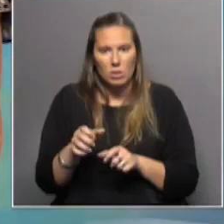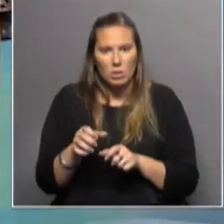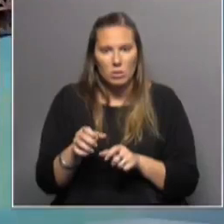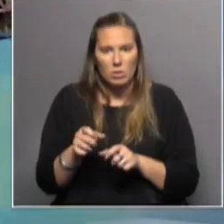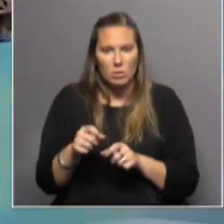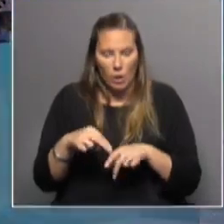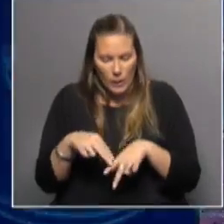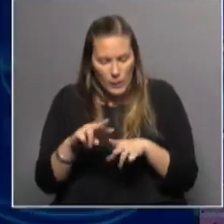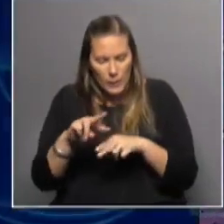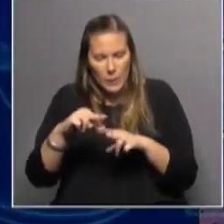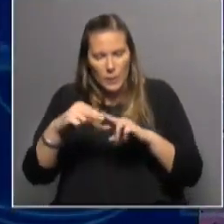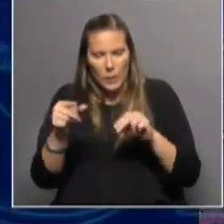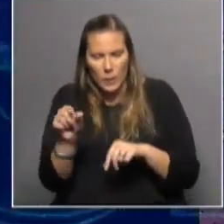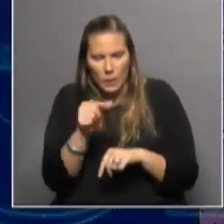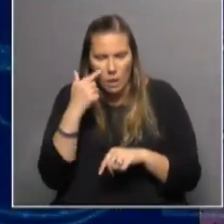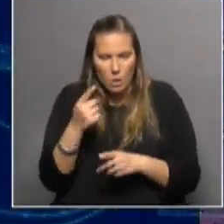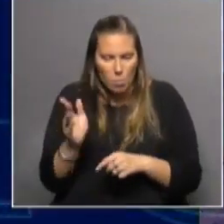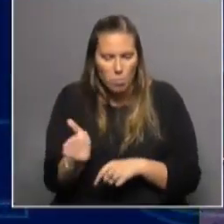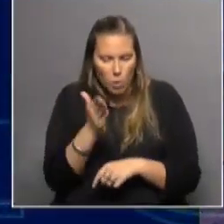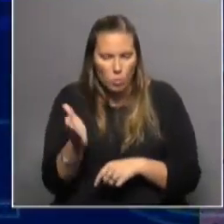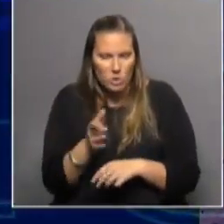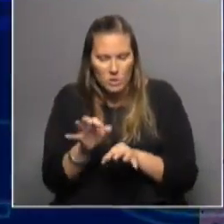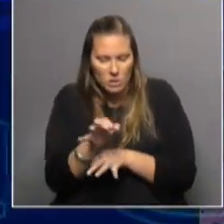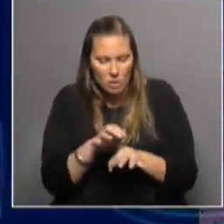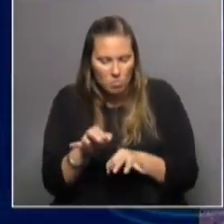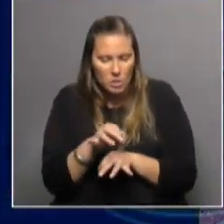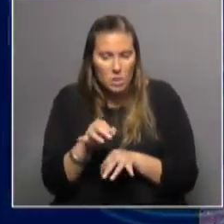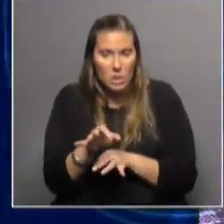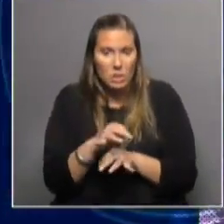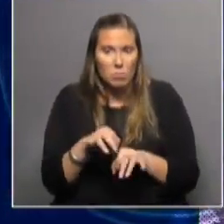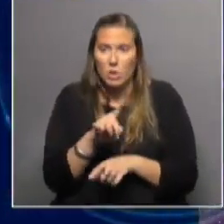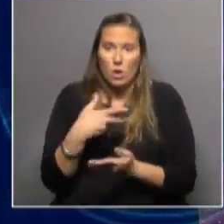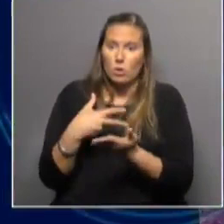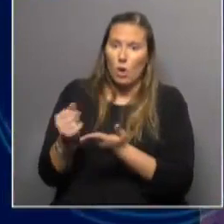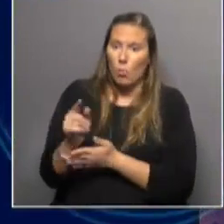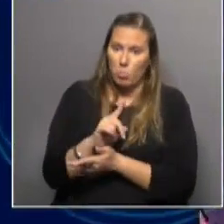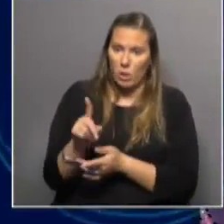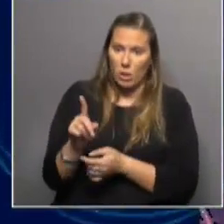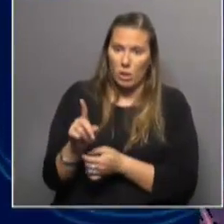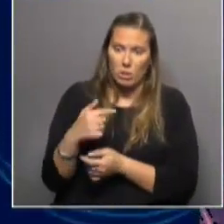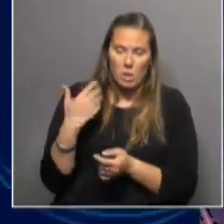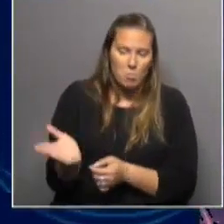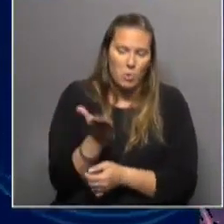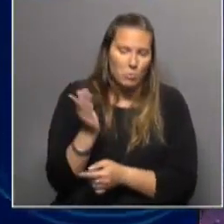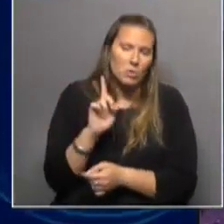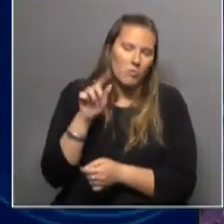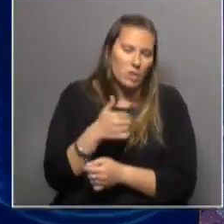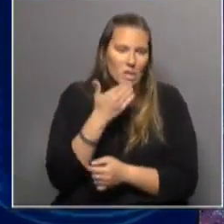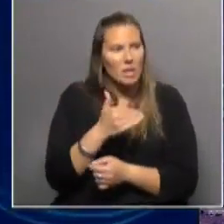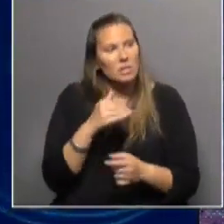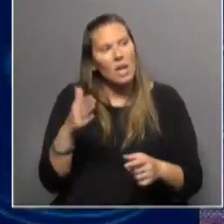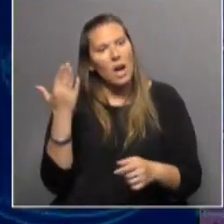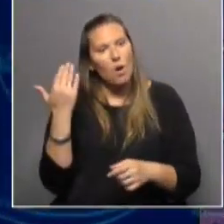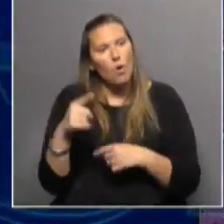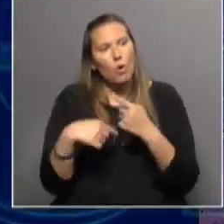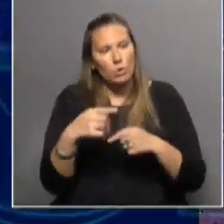genetistas produciendo las semillas que están plantando la semilla no se compra decimos nosotros se produce y realmente